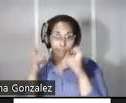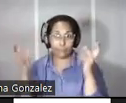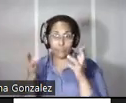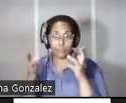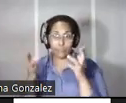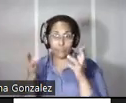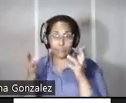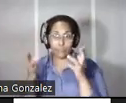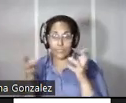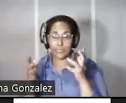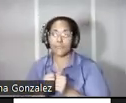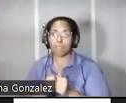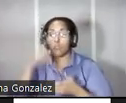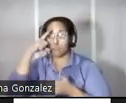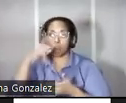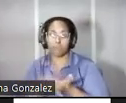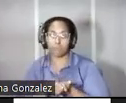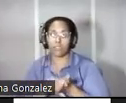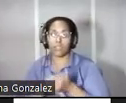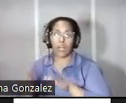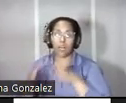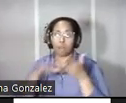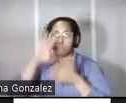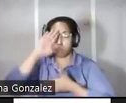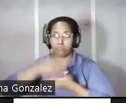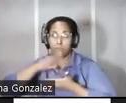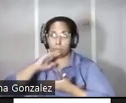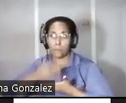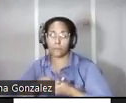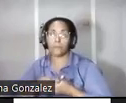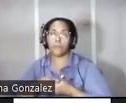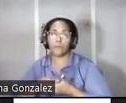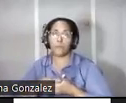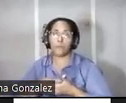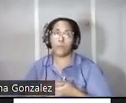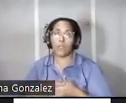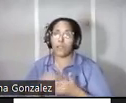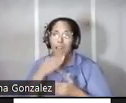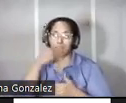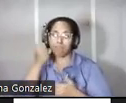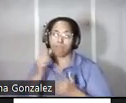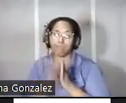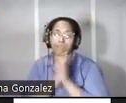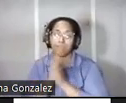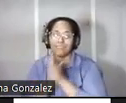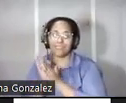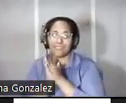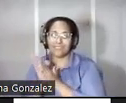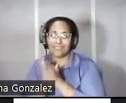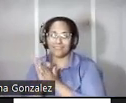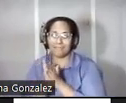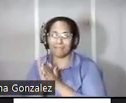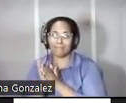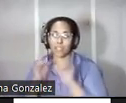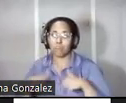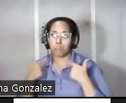tema, radicaría en la creencia de que la muerte de esos niños se daba en su mejor interés. Era mejor matarlos